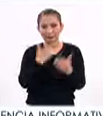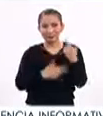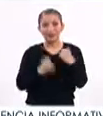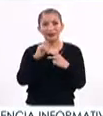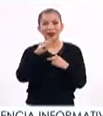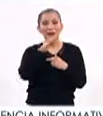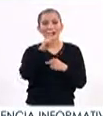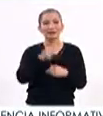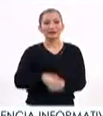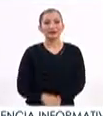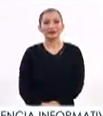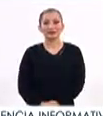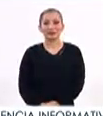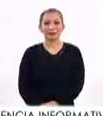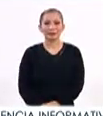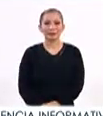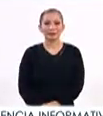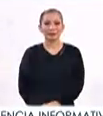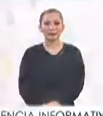regresamos. Esto es Interfaz.